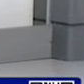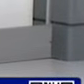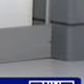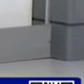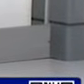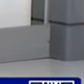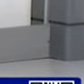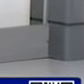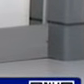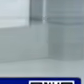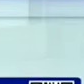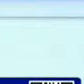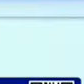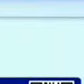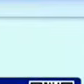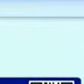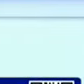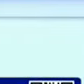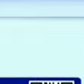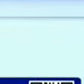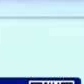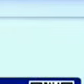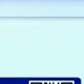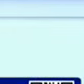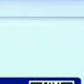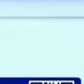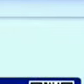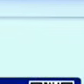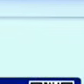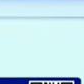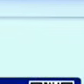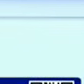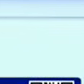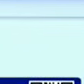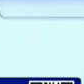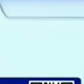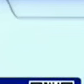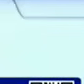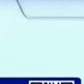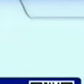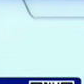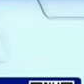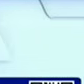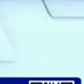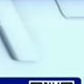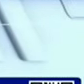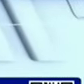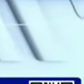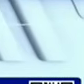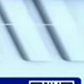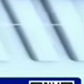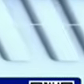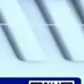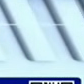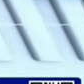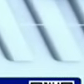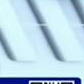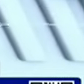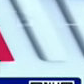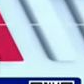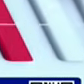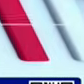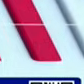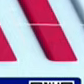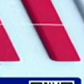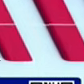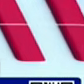lamenta y desmiente categóricamente las acusaciones realizadas hoy, martes 19 de diciembre de 2023, por el señor Eric Fuentes Fernández en relación a